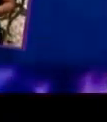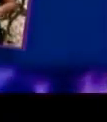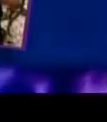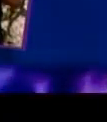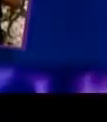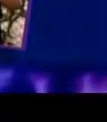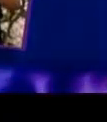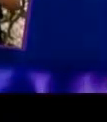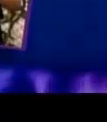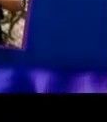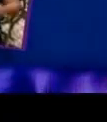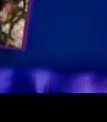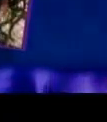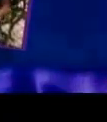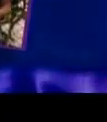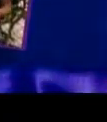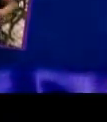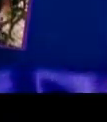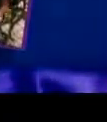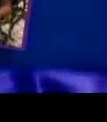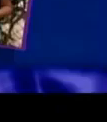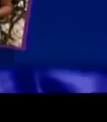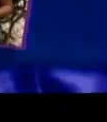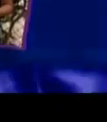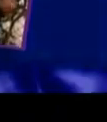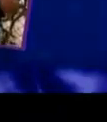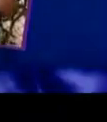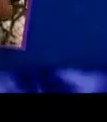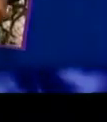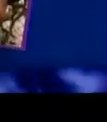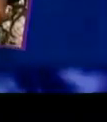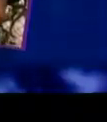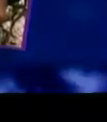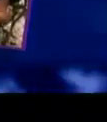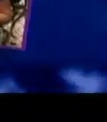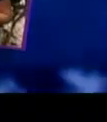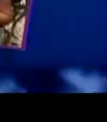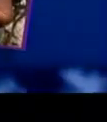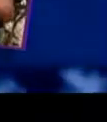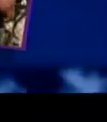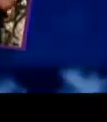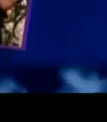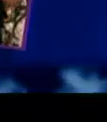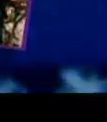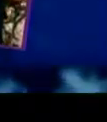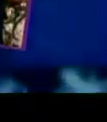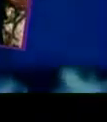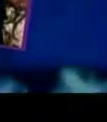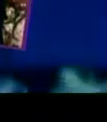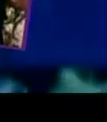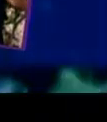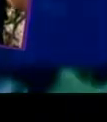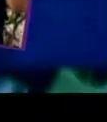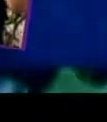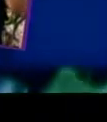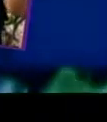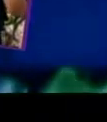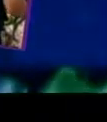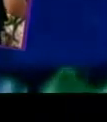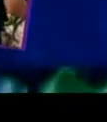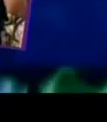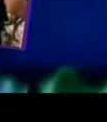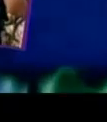amiguita también. Siempre contigo. Junto a tus programas favoritos. Chispa. Y la lindísima Yovalis. ¡Quiero